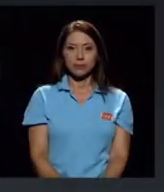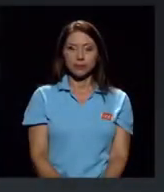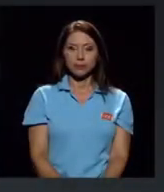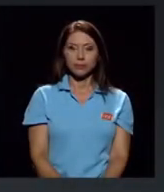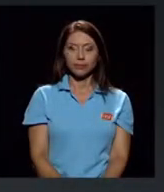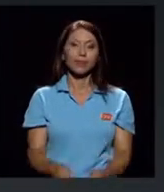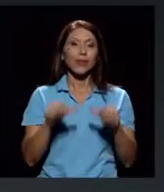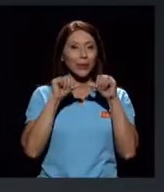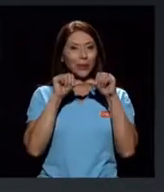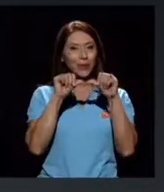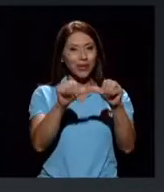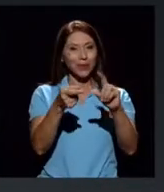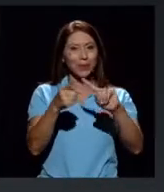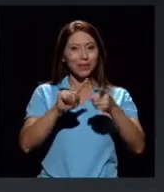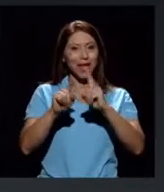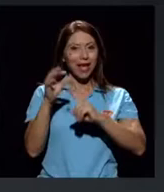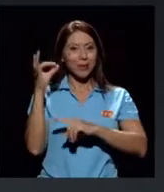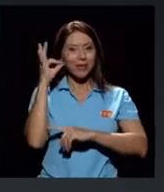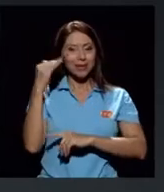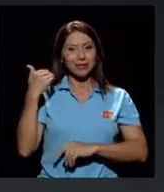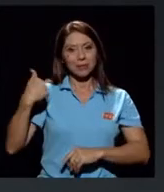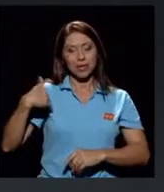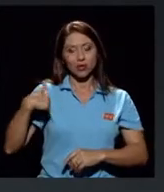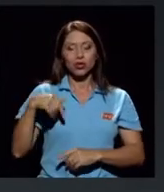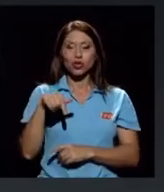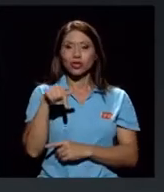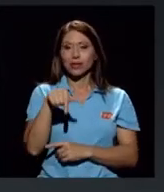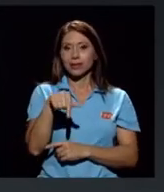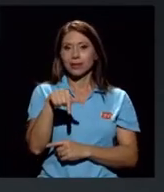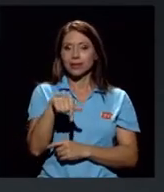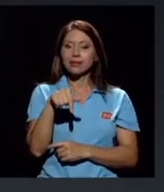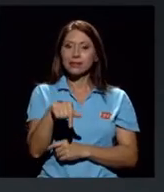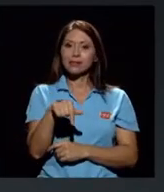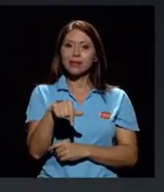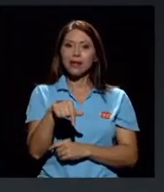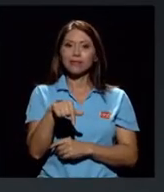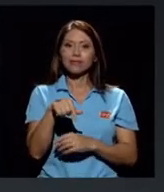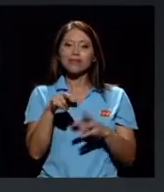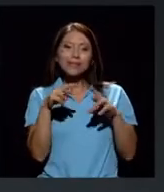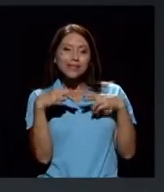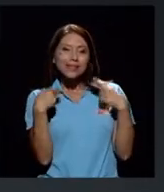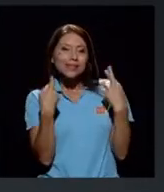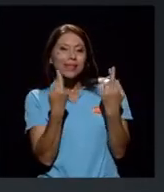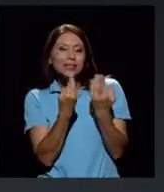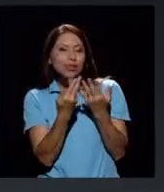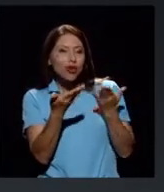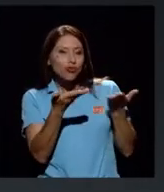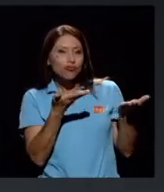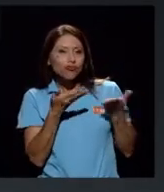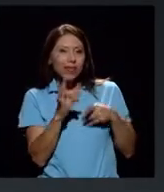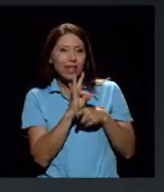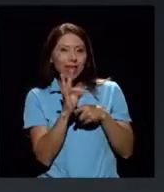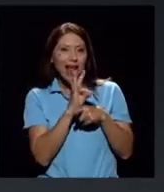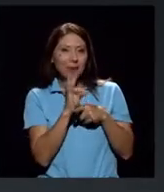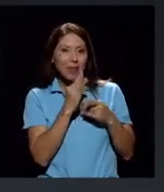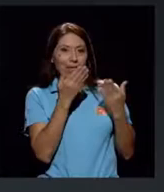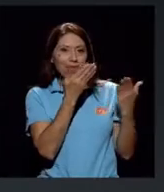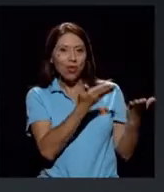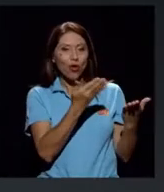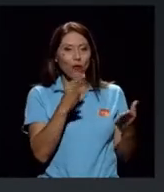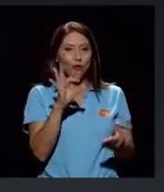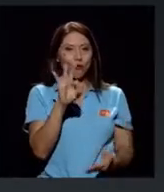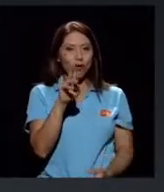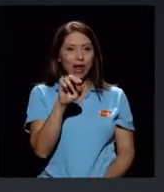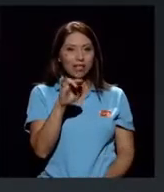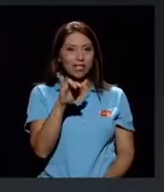continuamos amigos amigos en esta sesión de terapia don francisco pero me parece que en